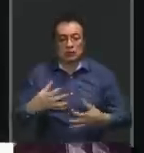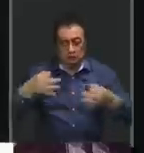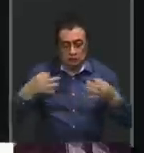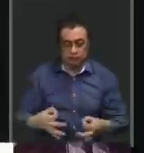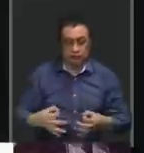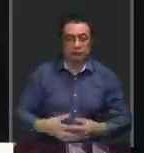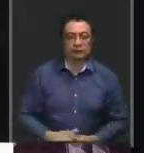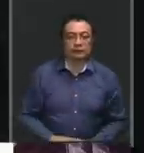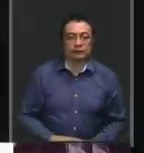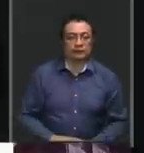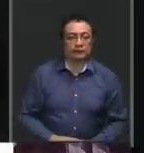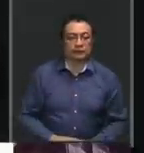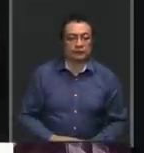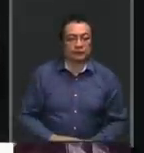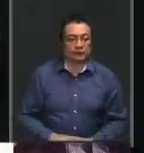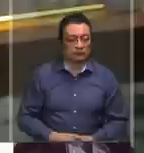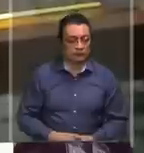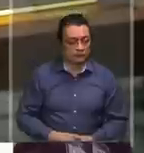efectiva.